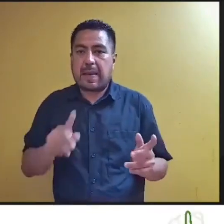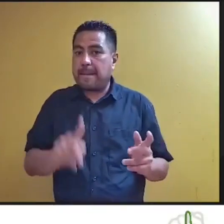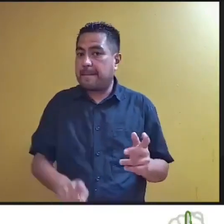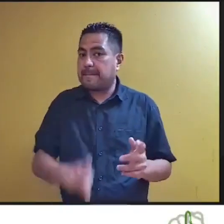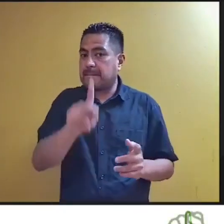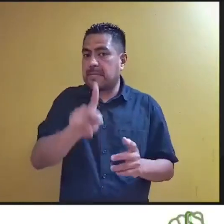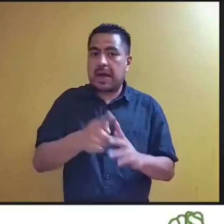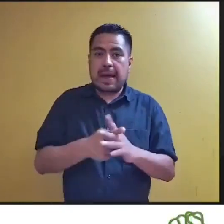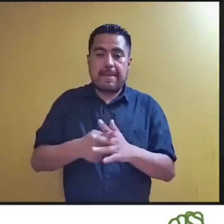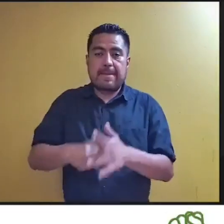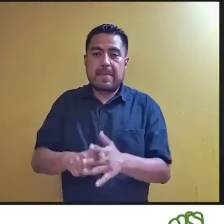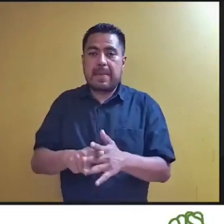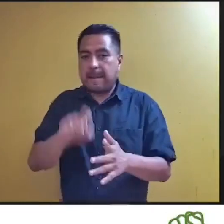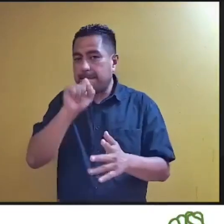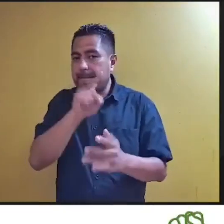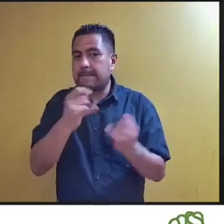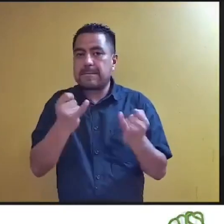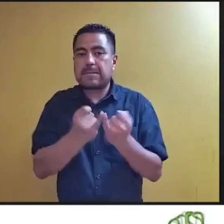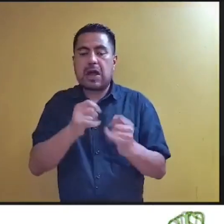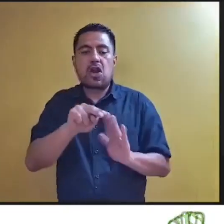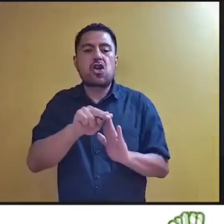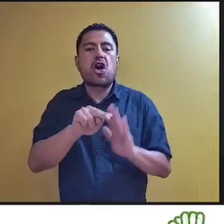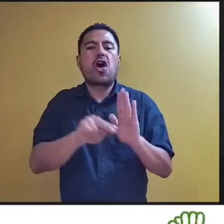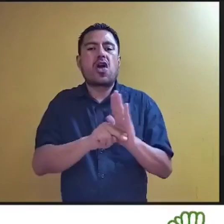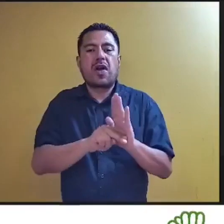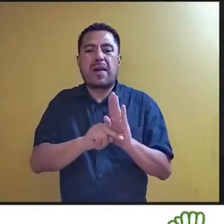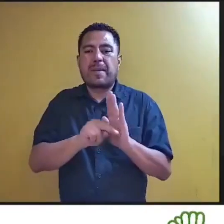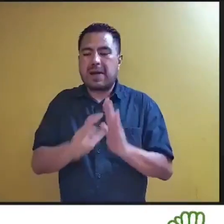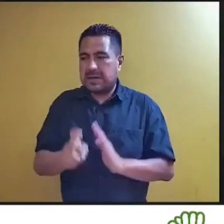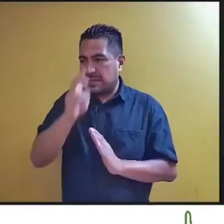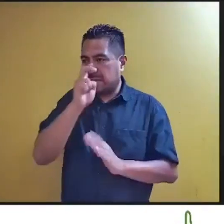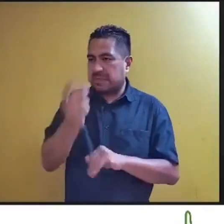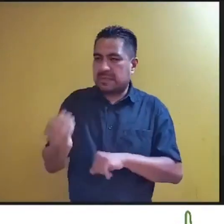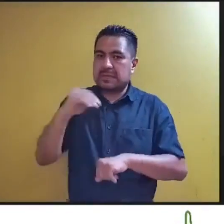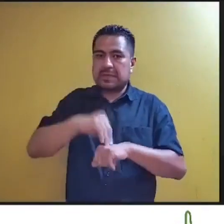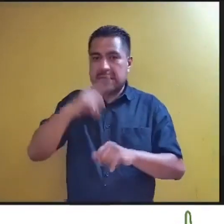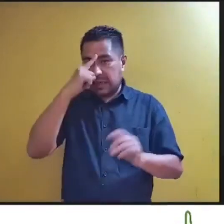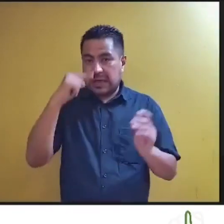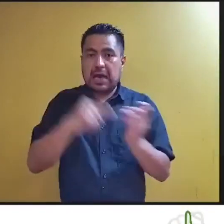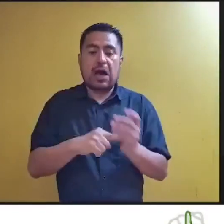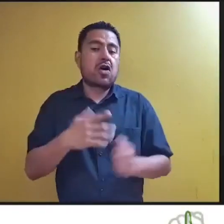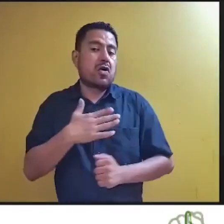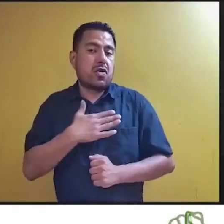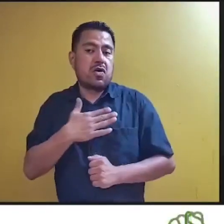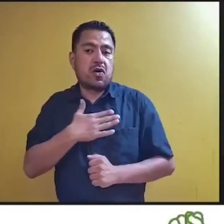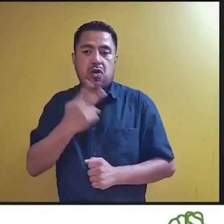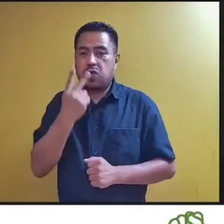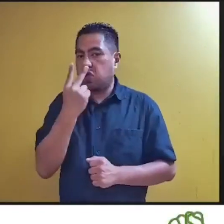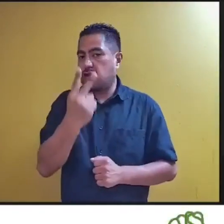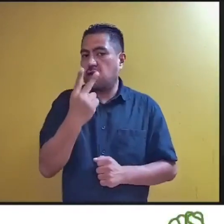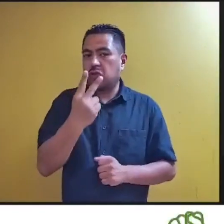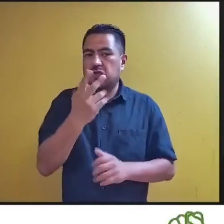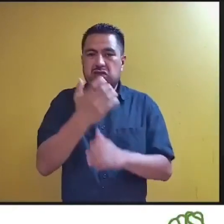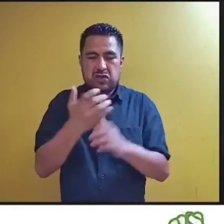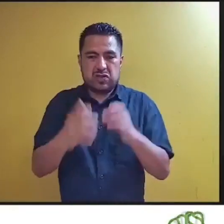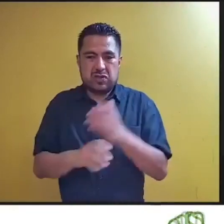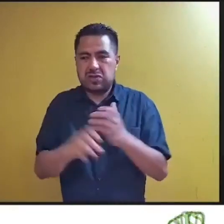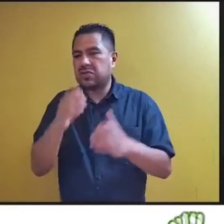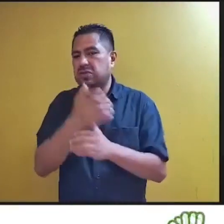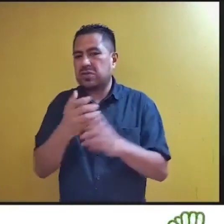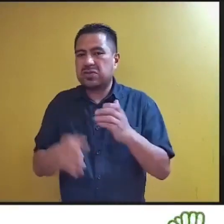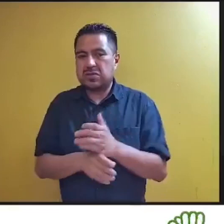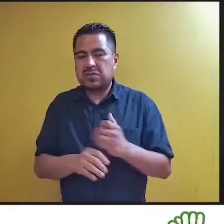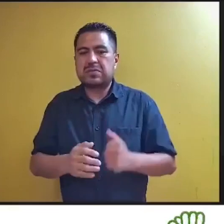a partir también de las normas que lo rigen. Creo que estamos con dos situaciones,